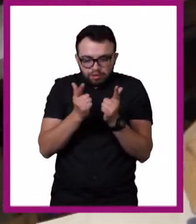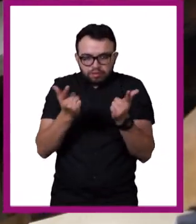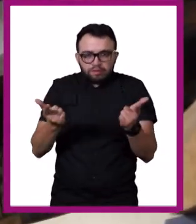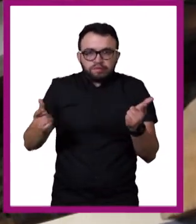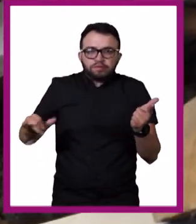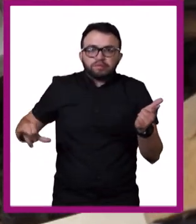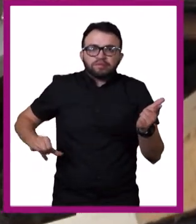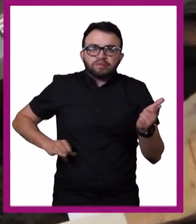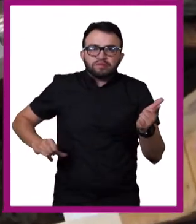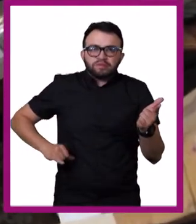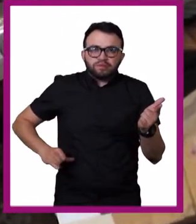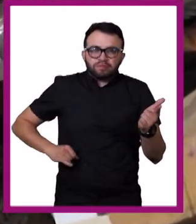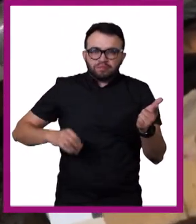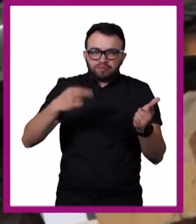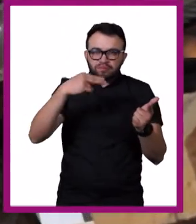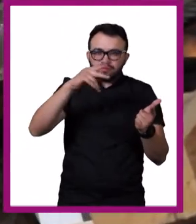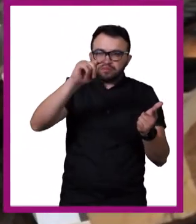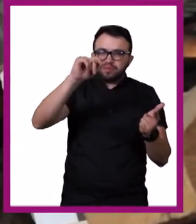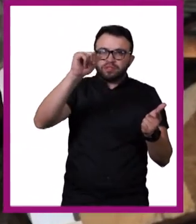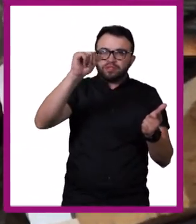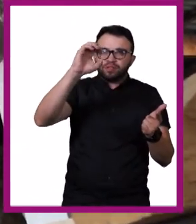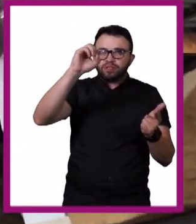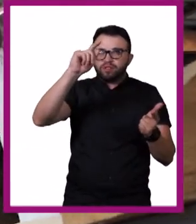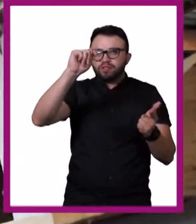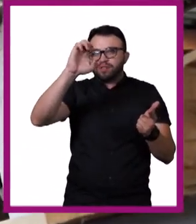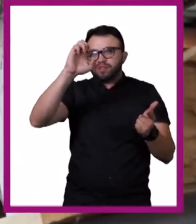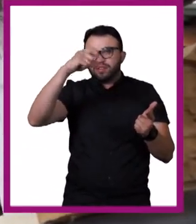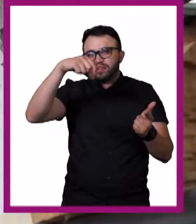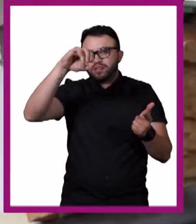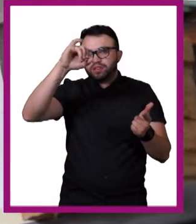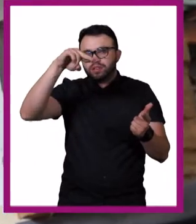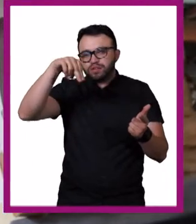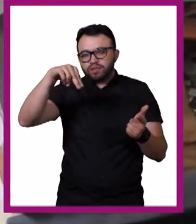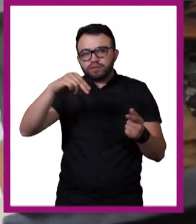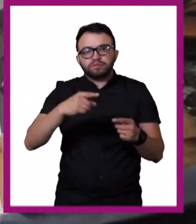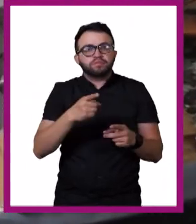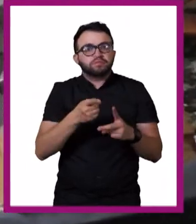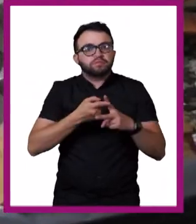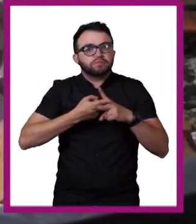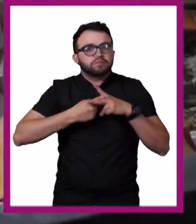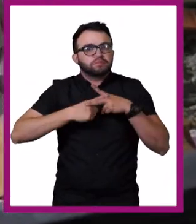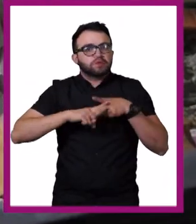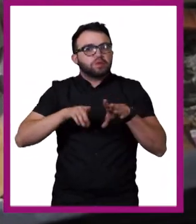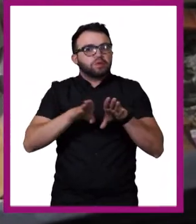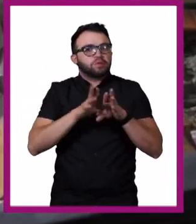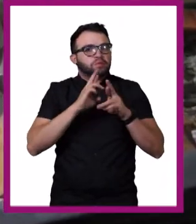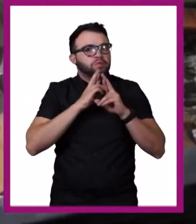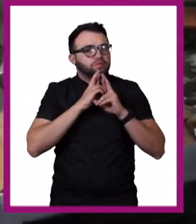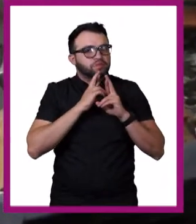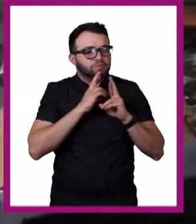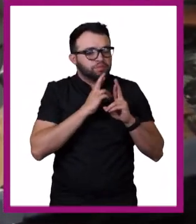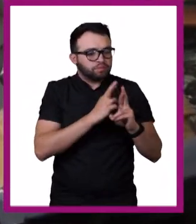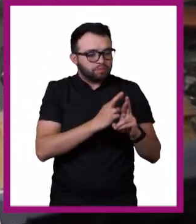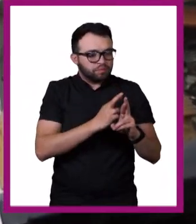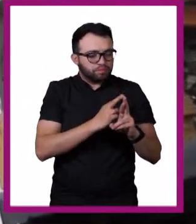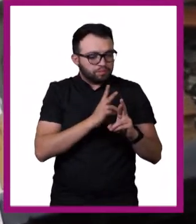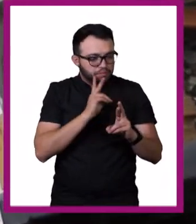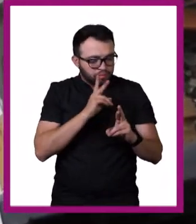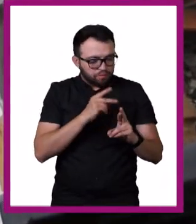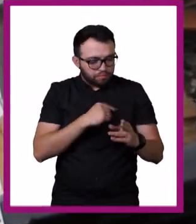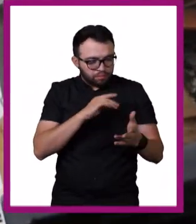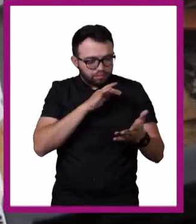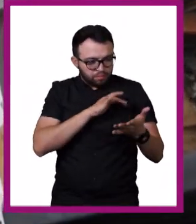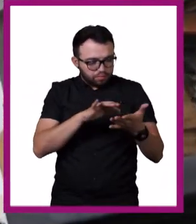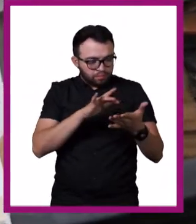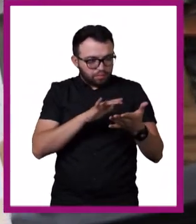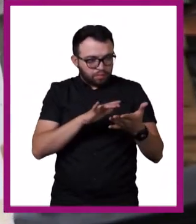ellos el Tao Te Ching, que empezó como a responderme